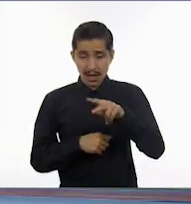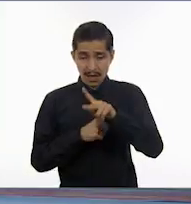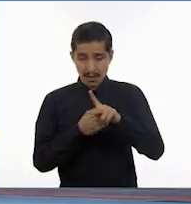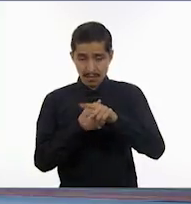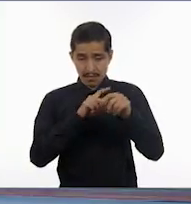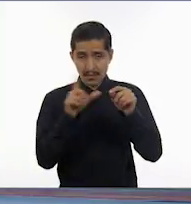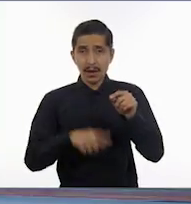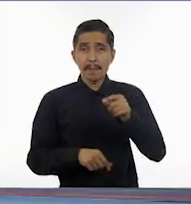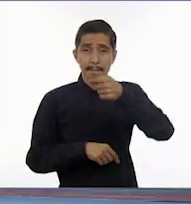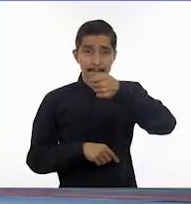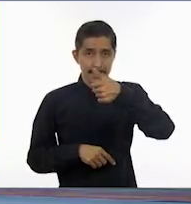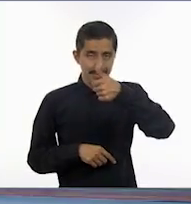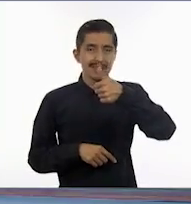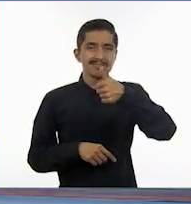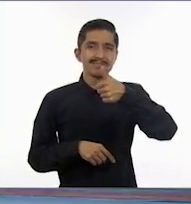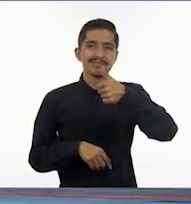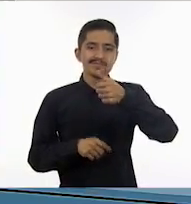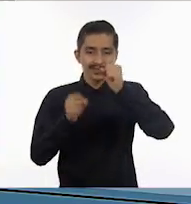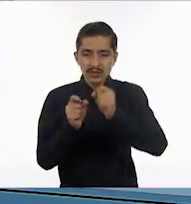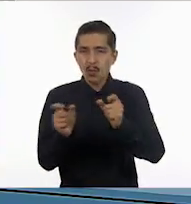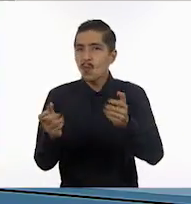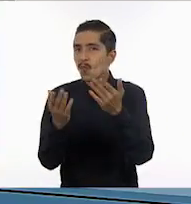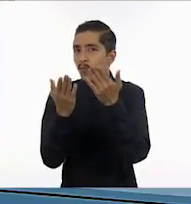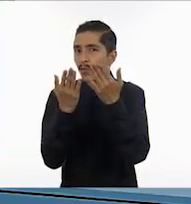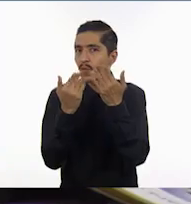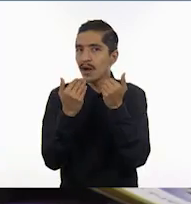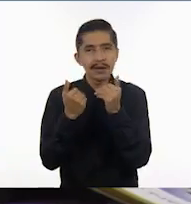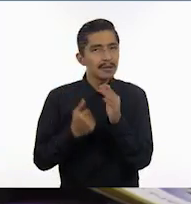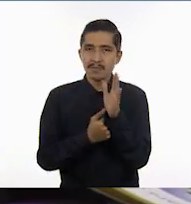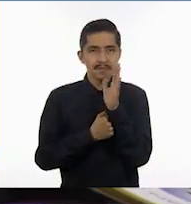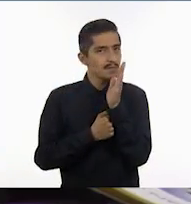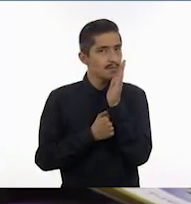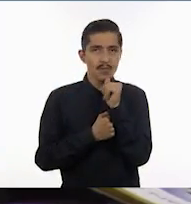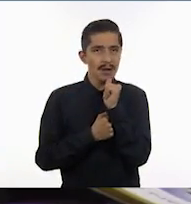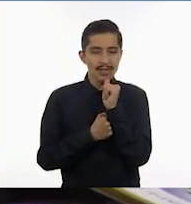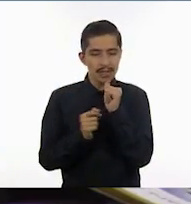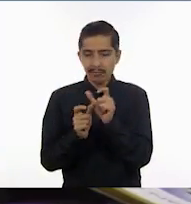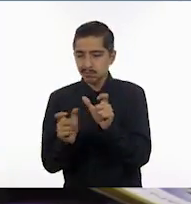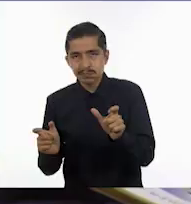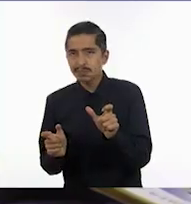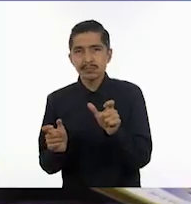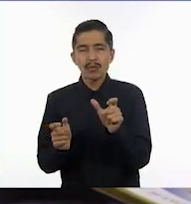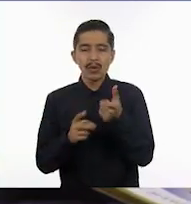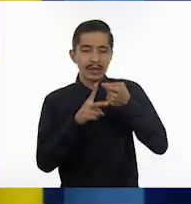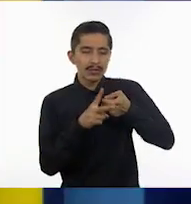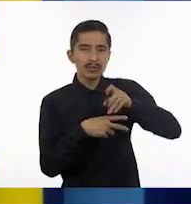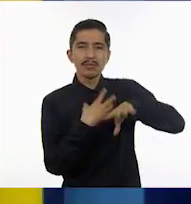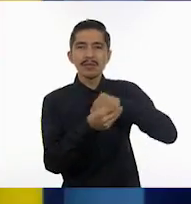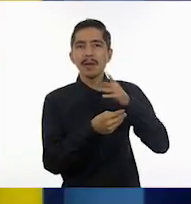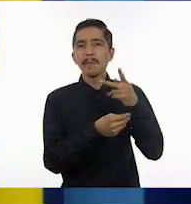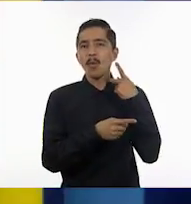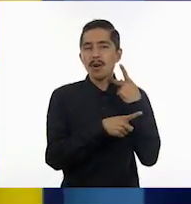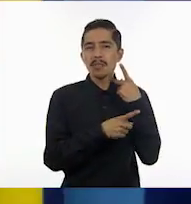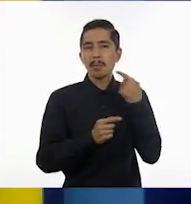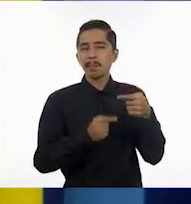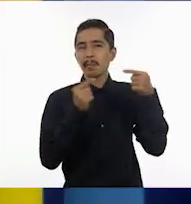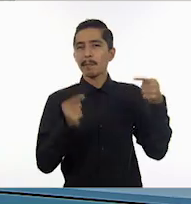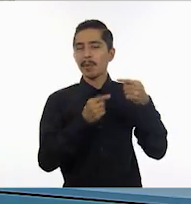primero, existía mucha inseguridad que no podía resolverse debido a la inestabilidad económica y política del país.